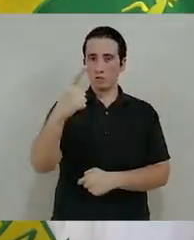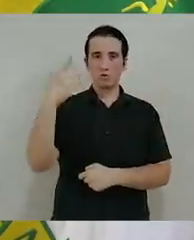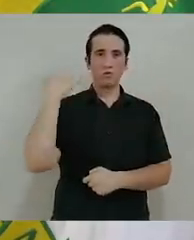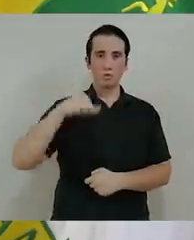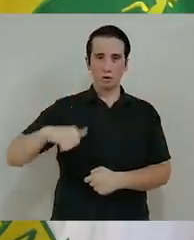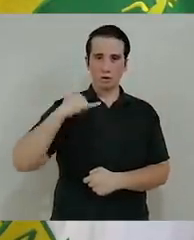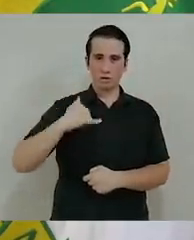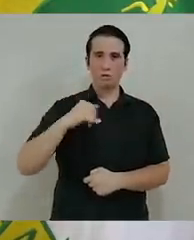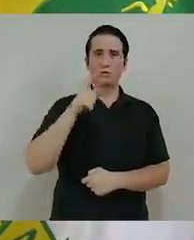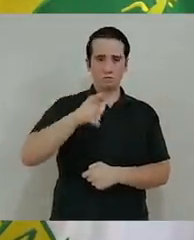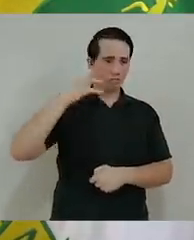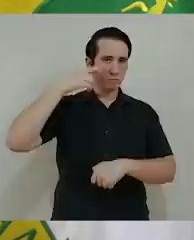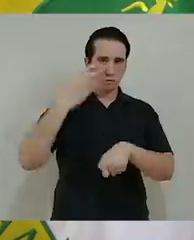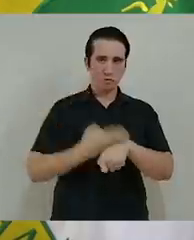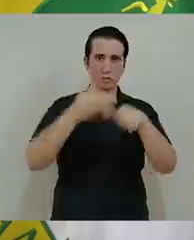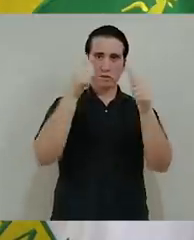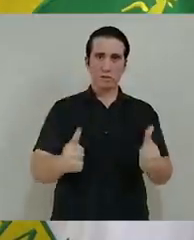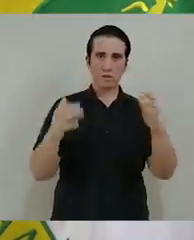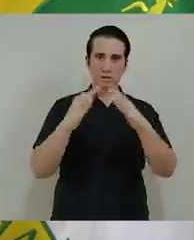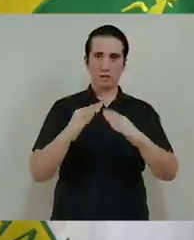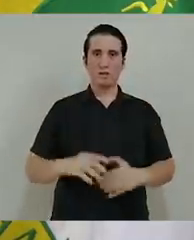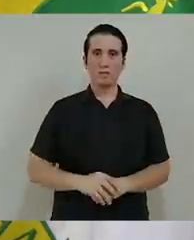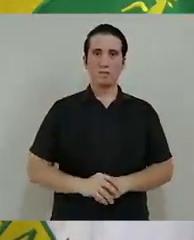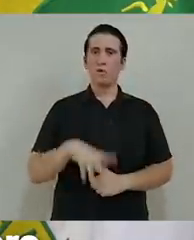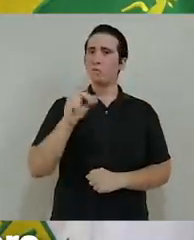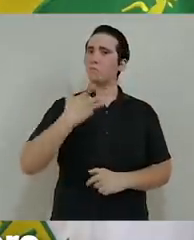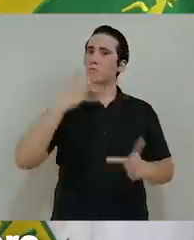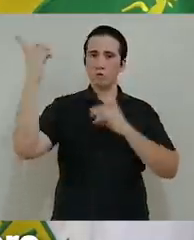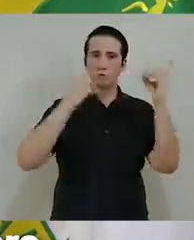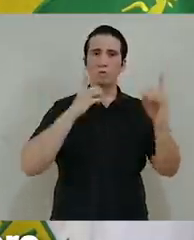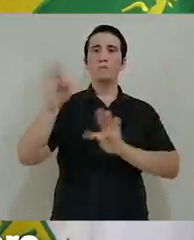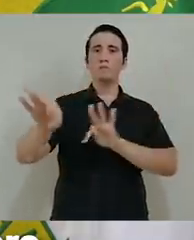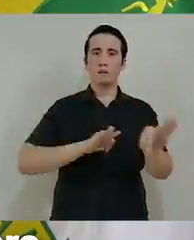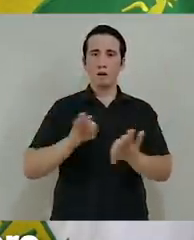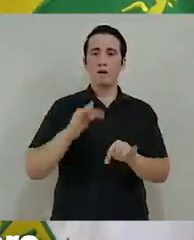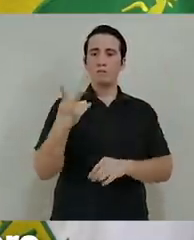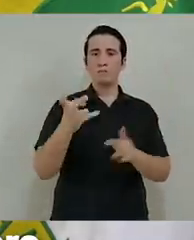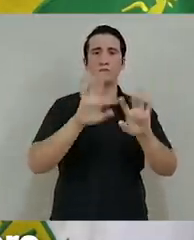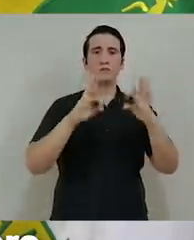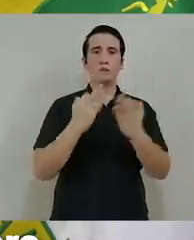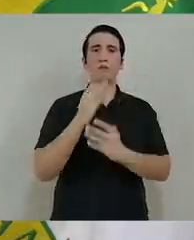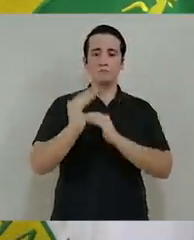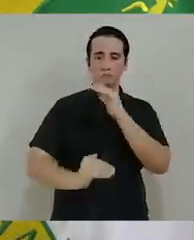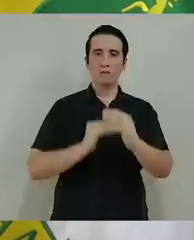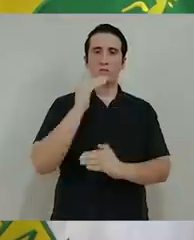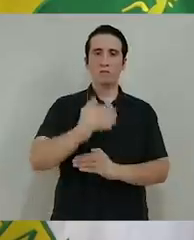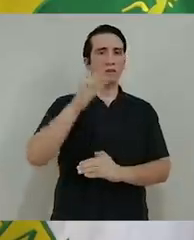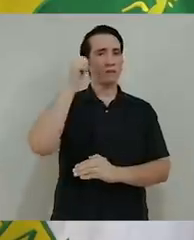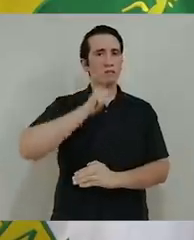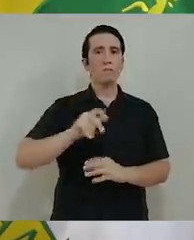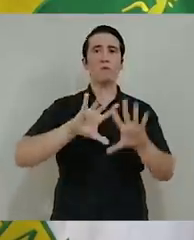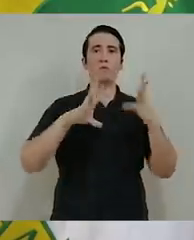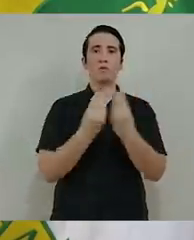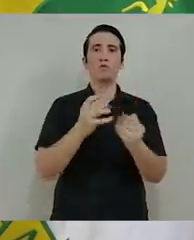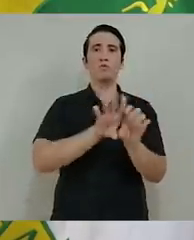cada uno de los yucatecos. Sé responsable y quédate en casa. No tengo duda que trabajando de esta manera saldremos